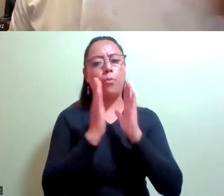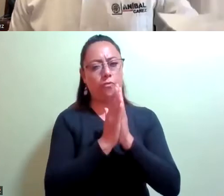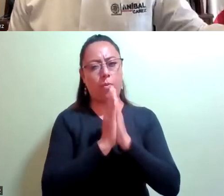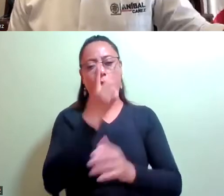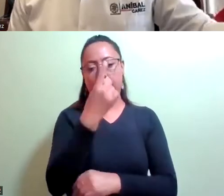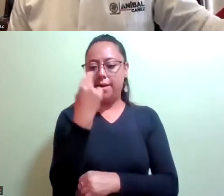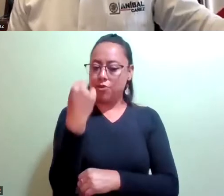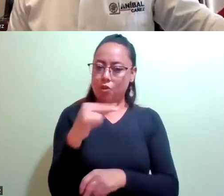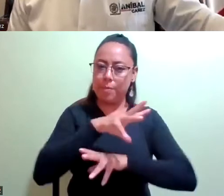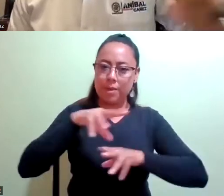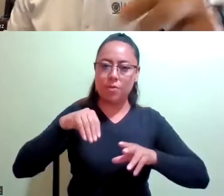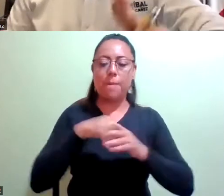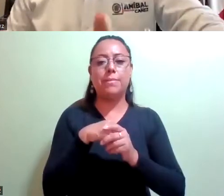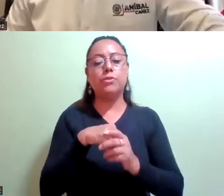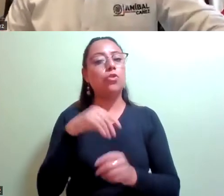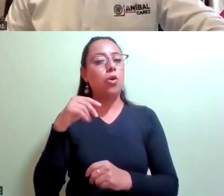al escuchar su nombre.